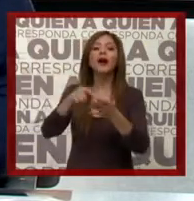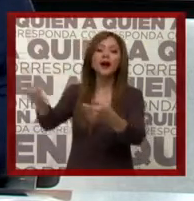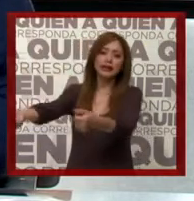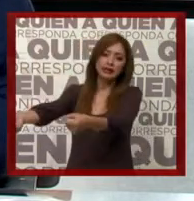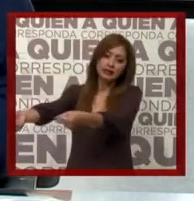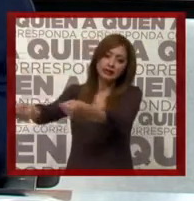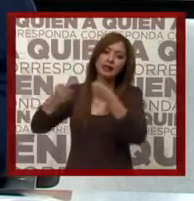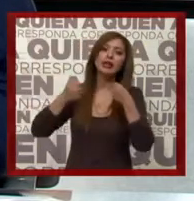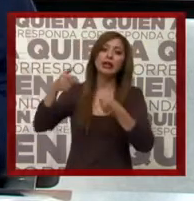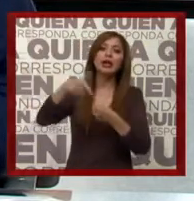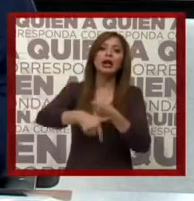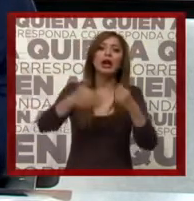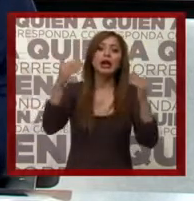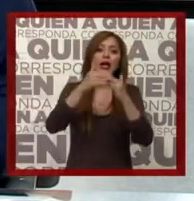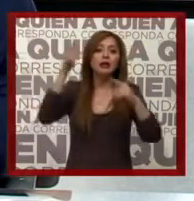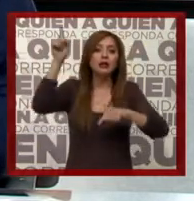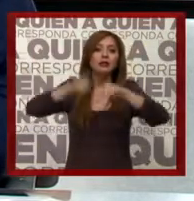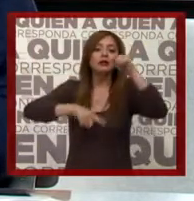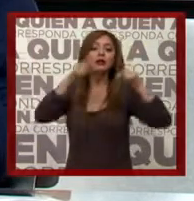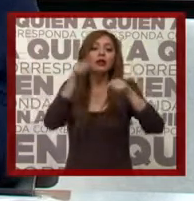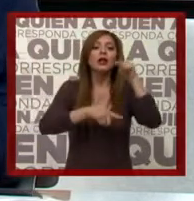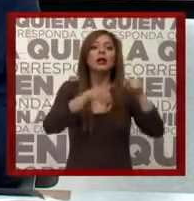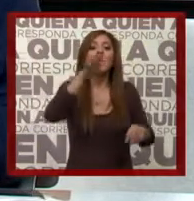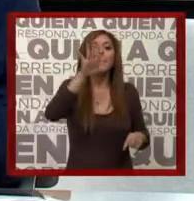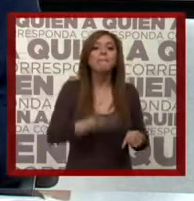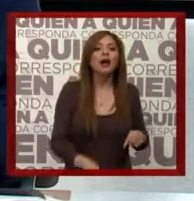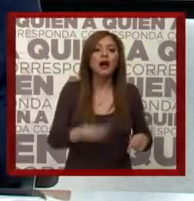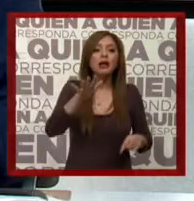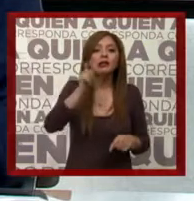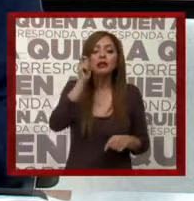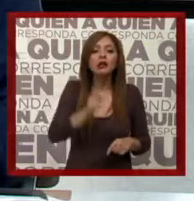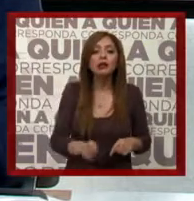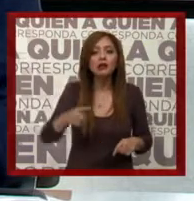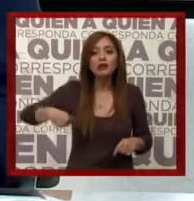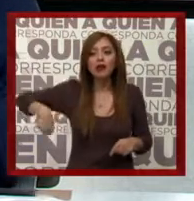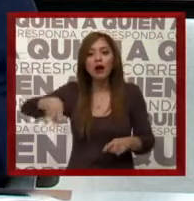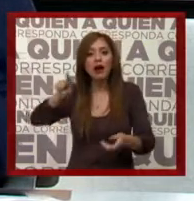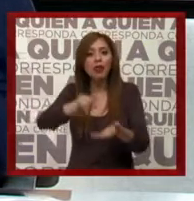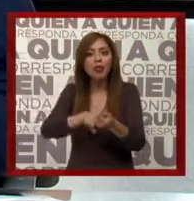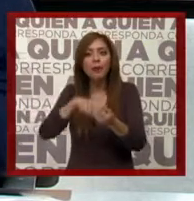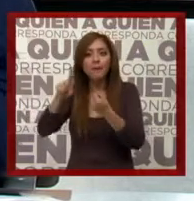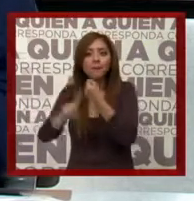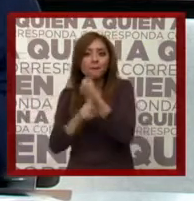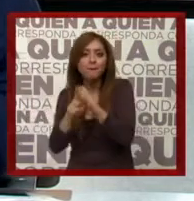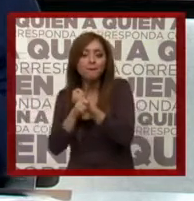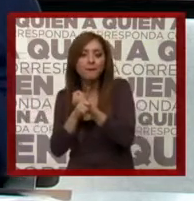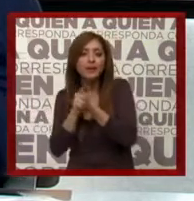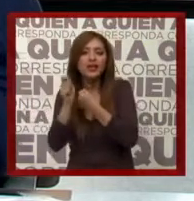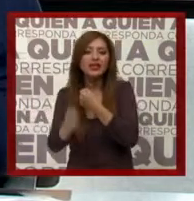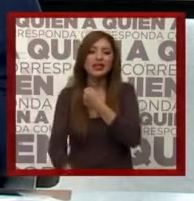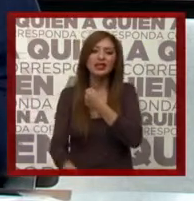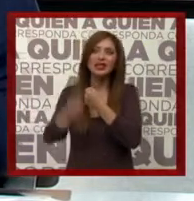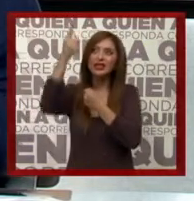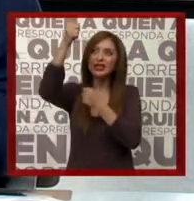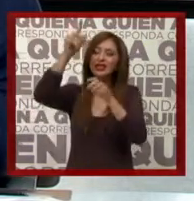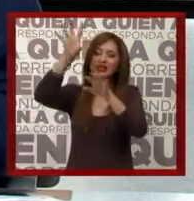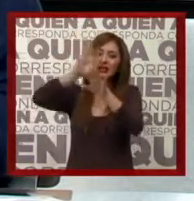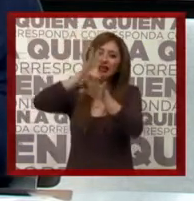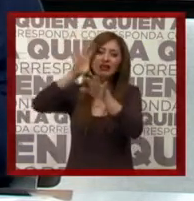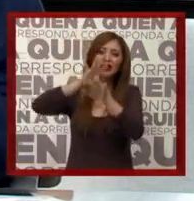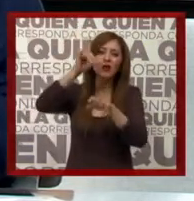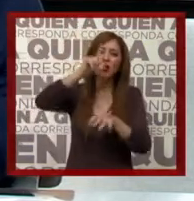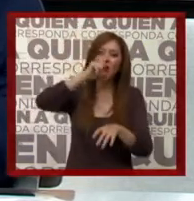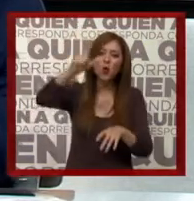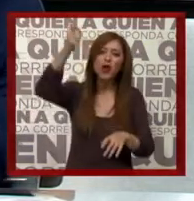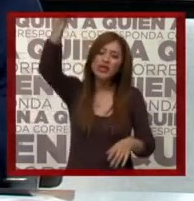dejan las casas, que parece que detonaron la bomba atómica de Hiroshima allá adentro. Arrancado los cables de la